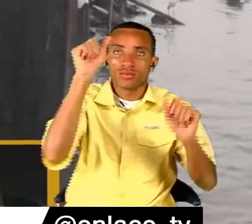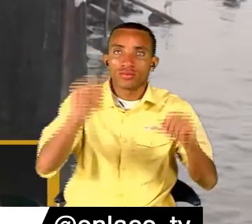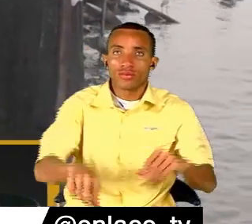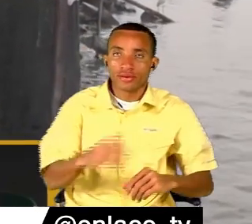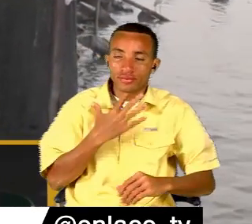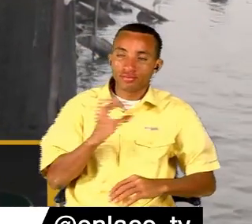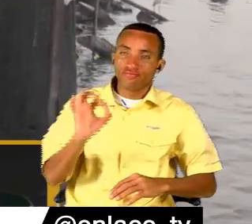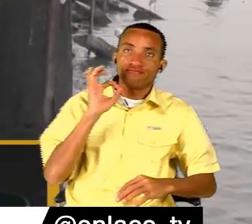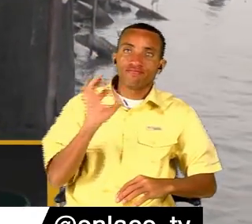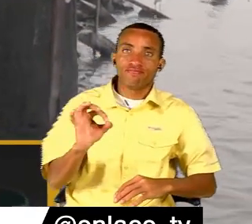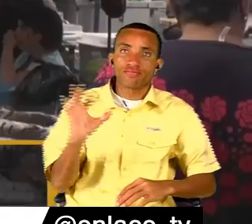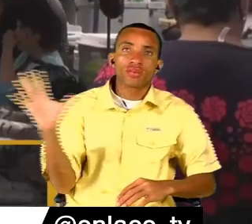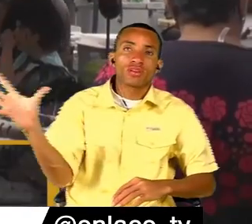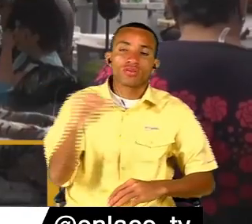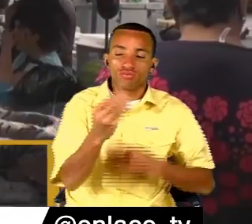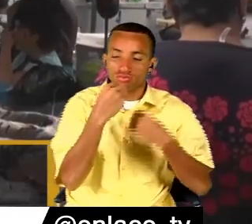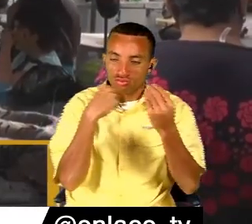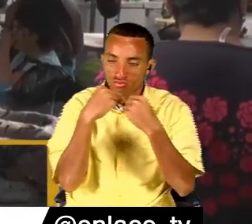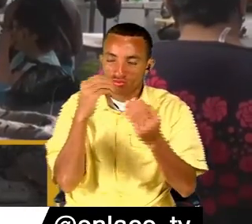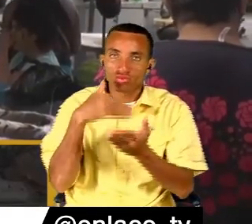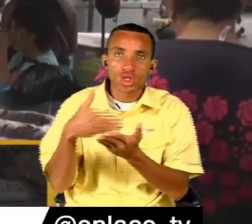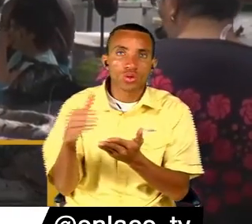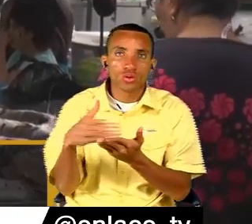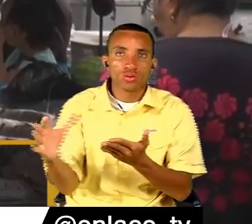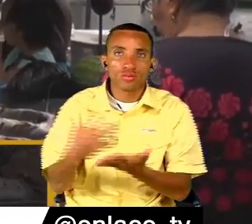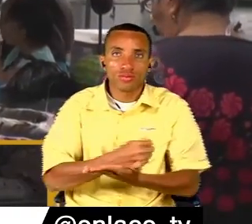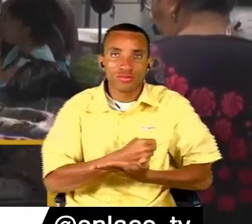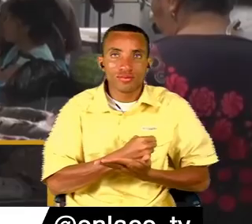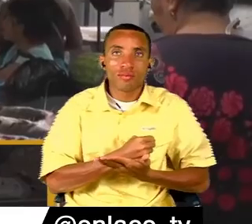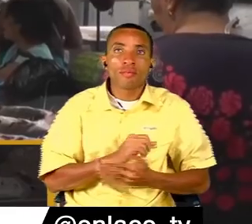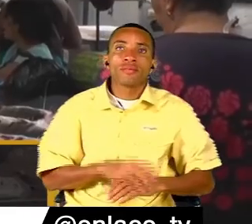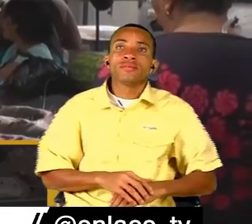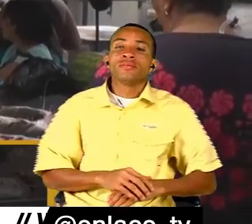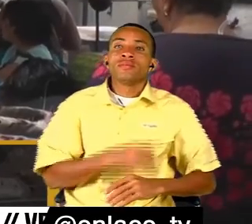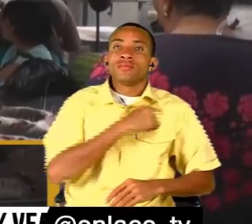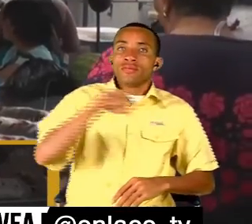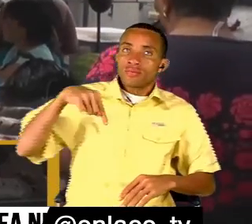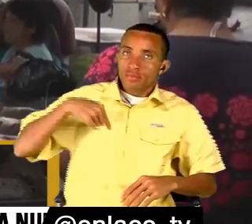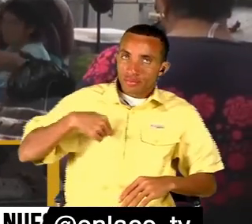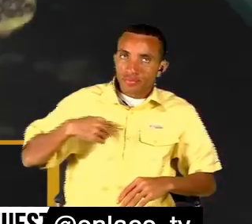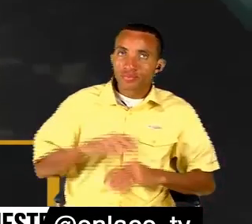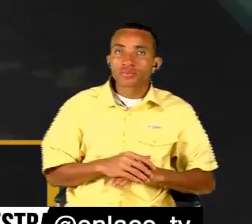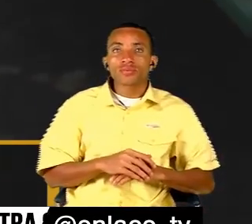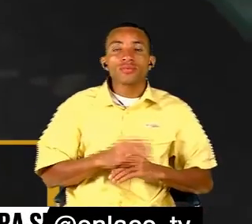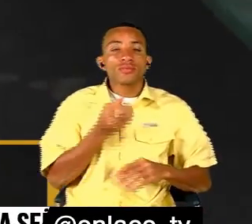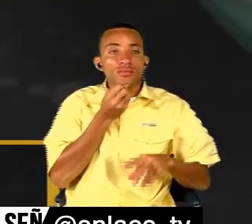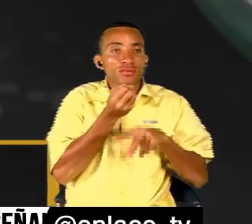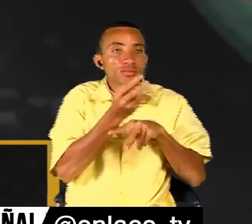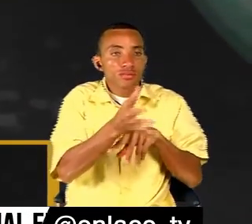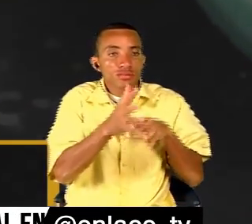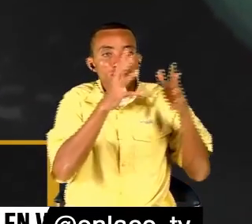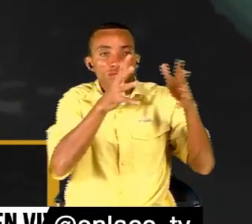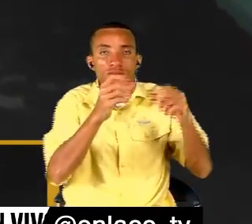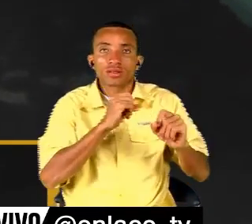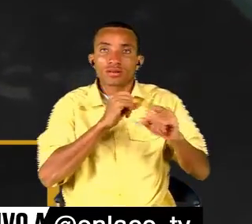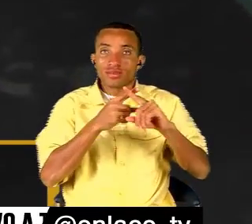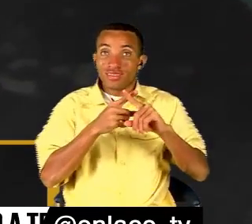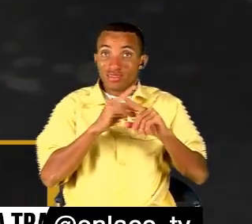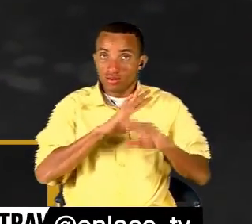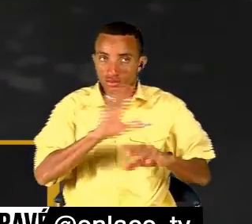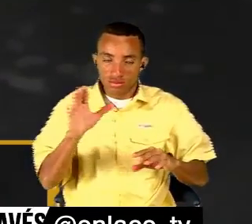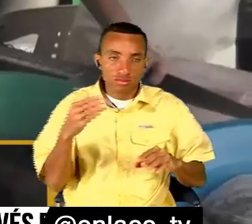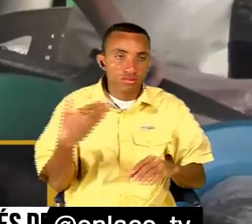producto a los consumidores. Estamos haciendo un trabajo pedagógico con los expendedores de pescado y con los